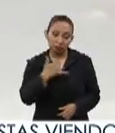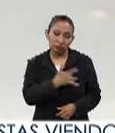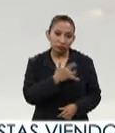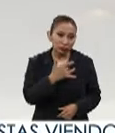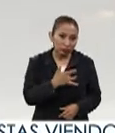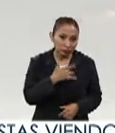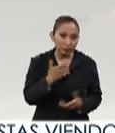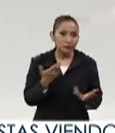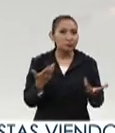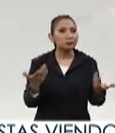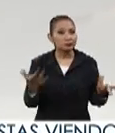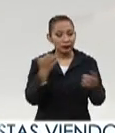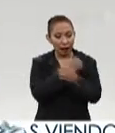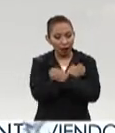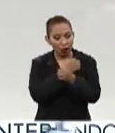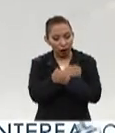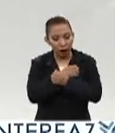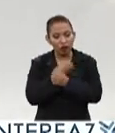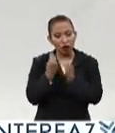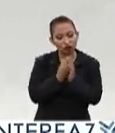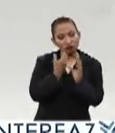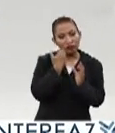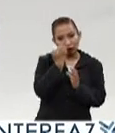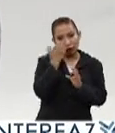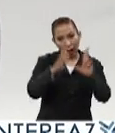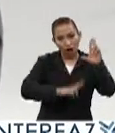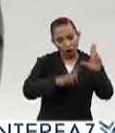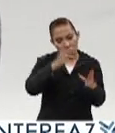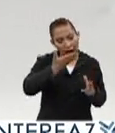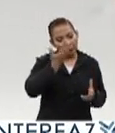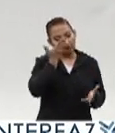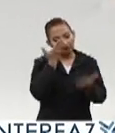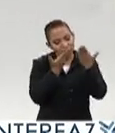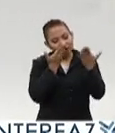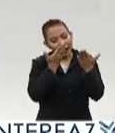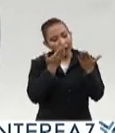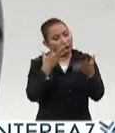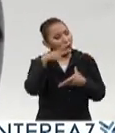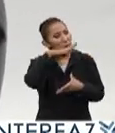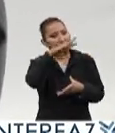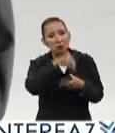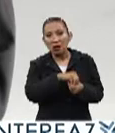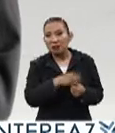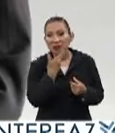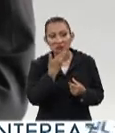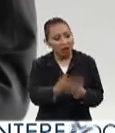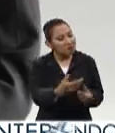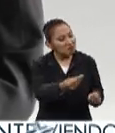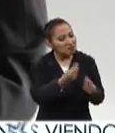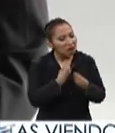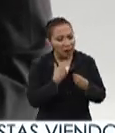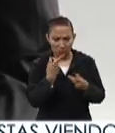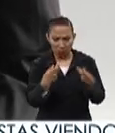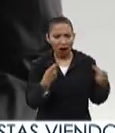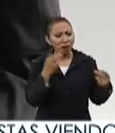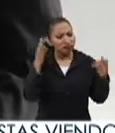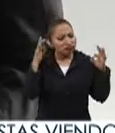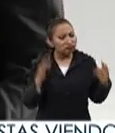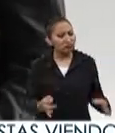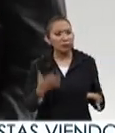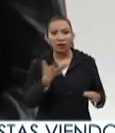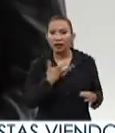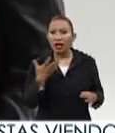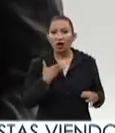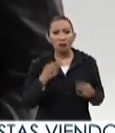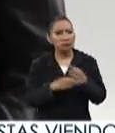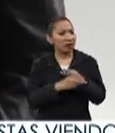que la educación que he recibido en mi escuela normal ha sido muy completa y sí me siento preparada porque cuento